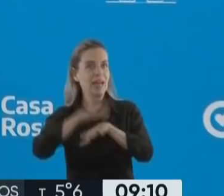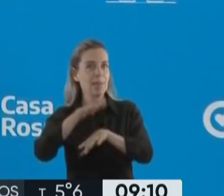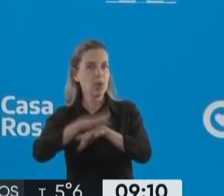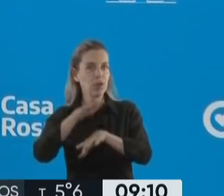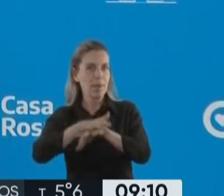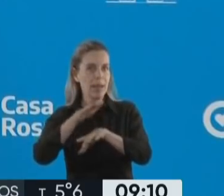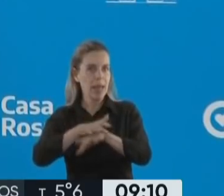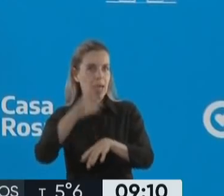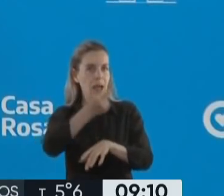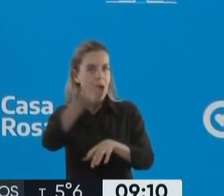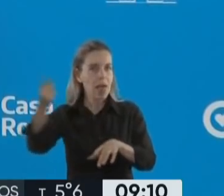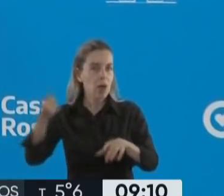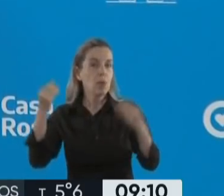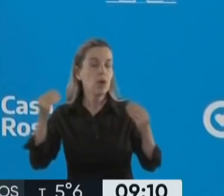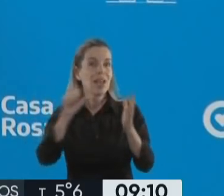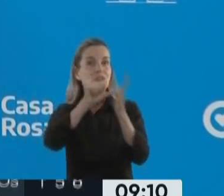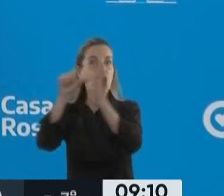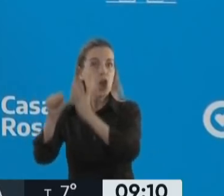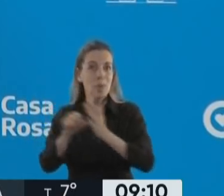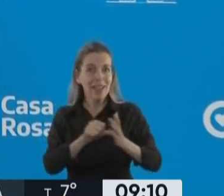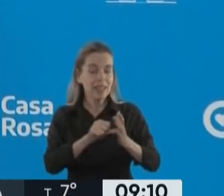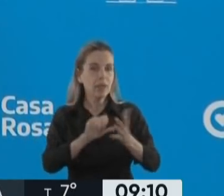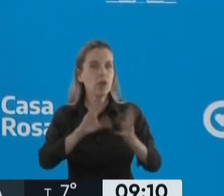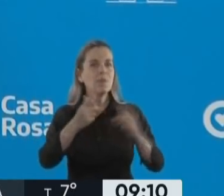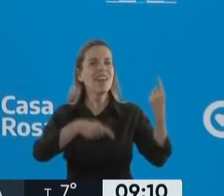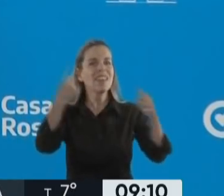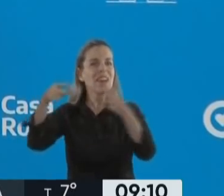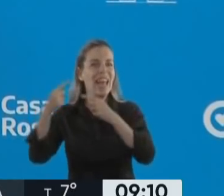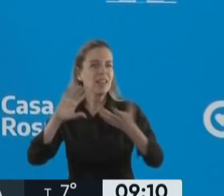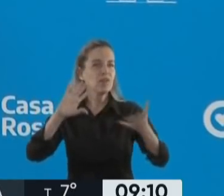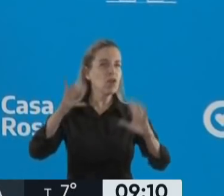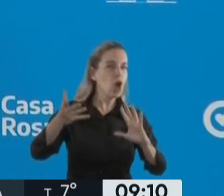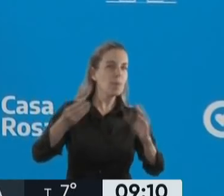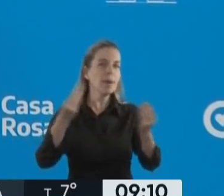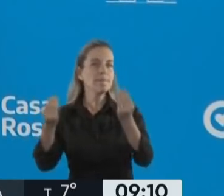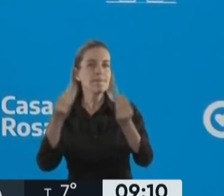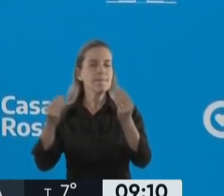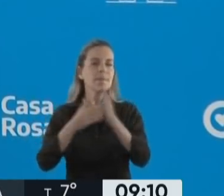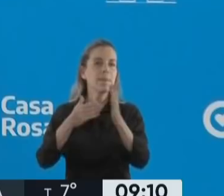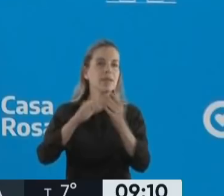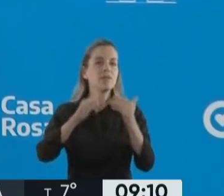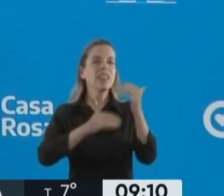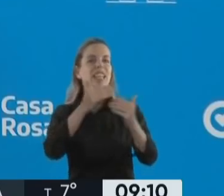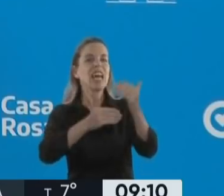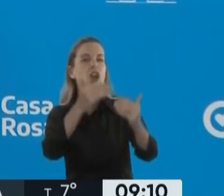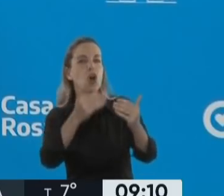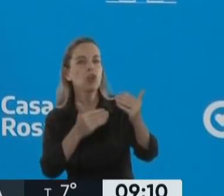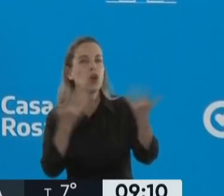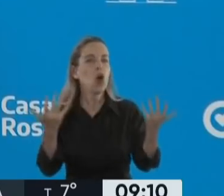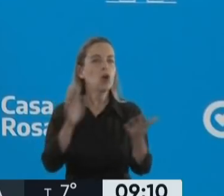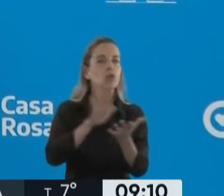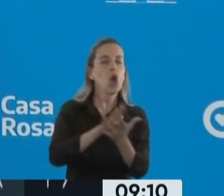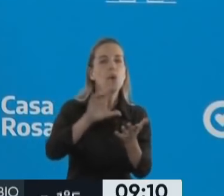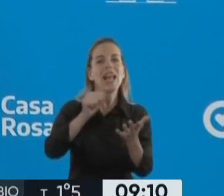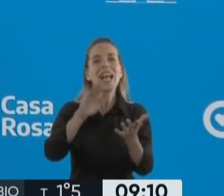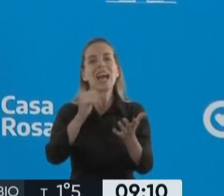pero diferenciadas, porque no todos los países hemos participado de la misma manera por los diferentes niveles de desarrollo en lo que es la huella de